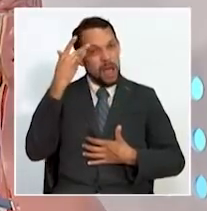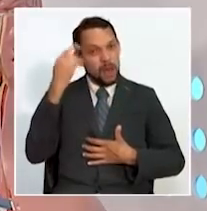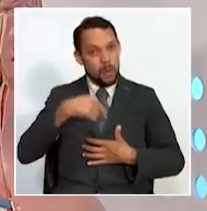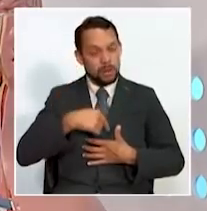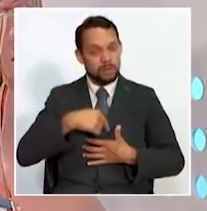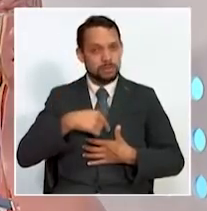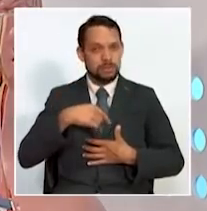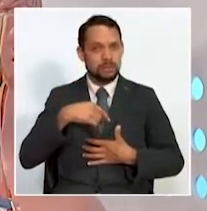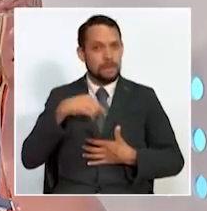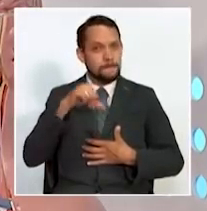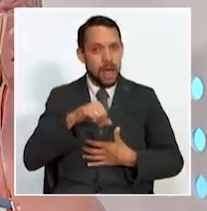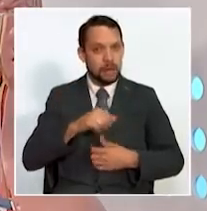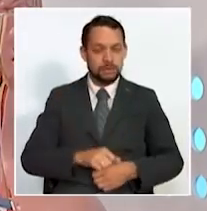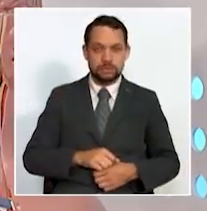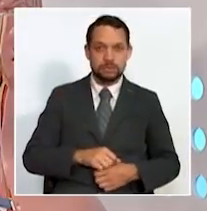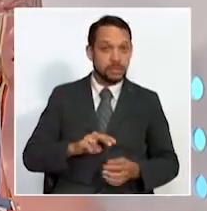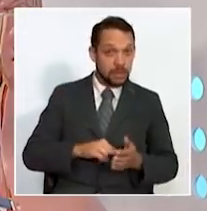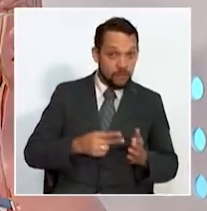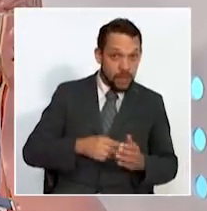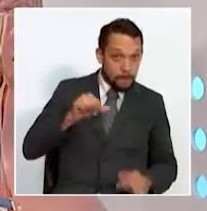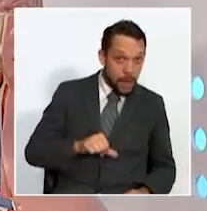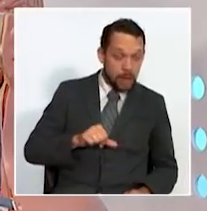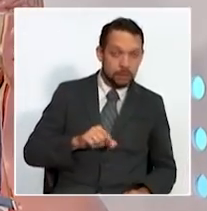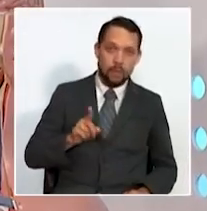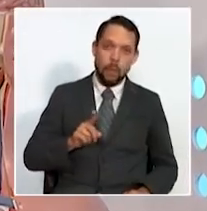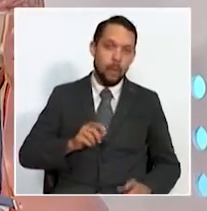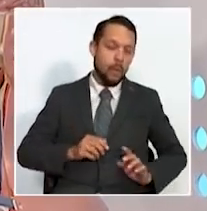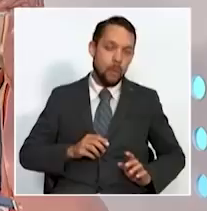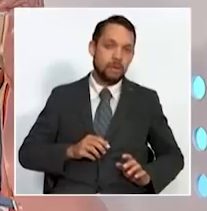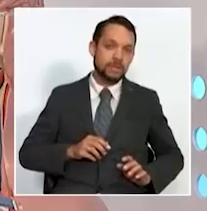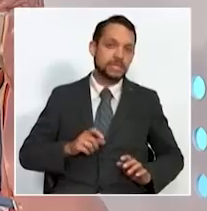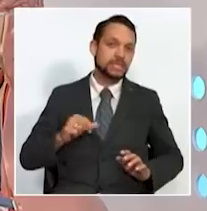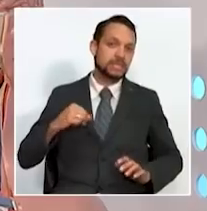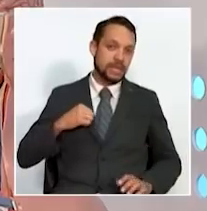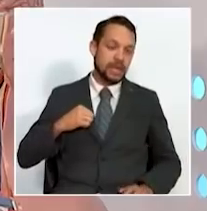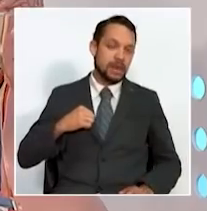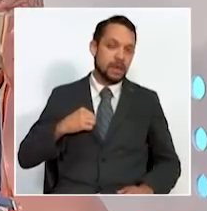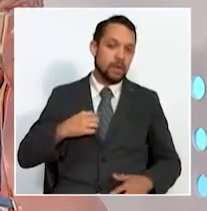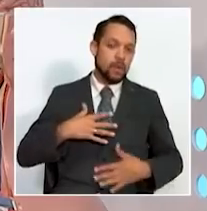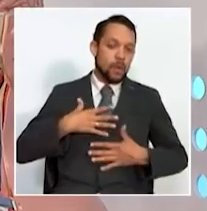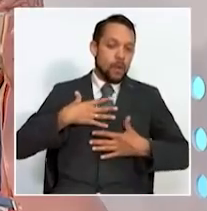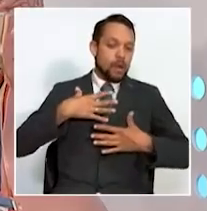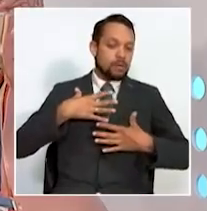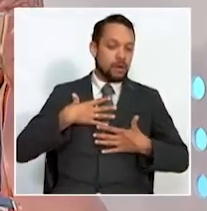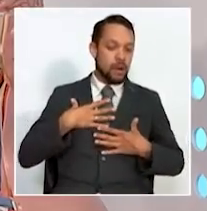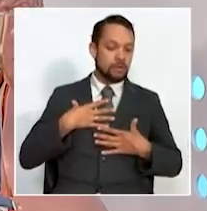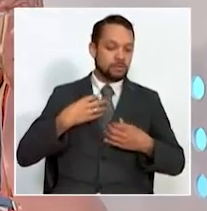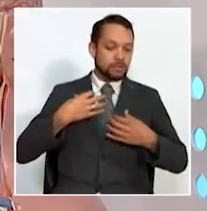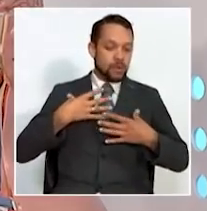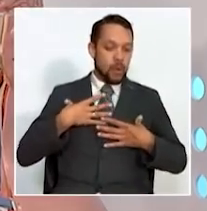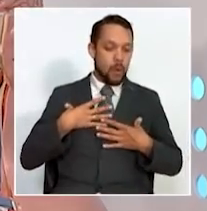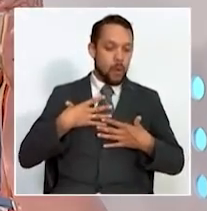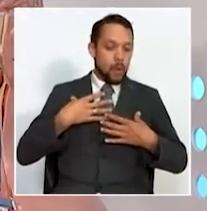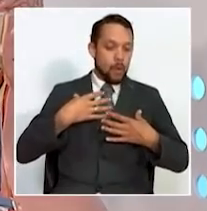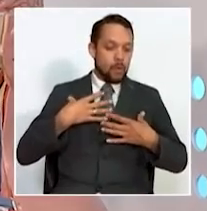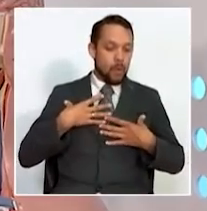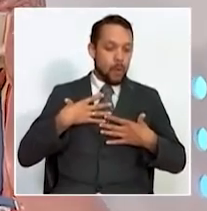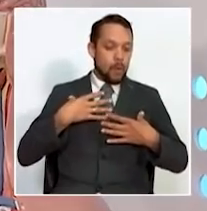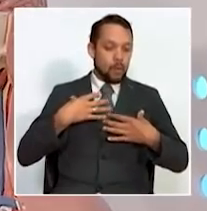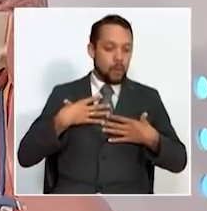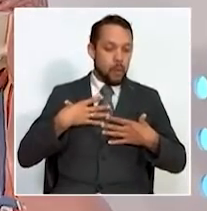cuando está negro no significa que está malo, significa que tiene aire y eso es bueno. Lo que es malo es cuando ya veo